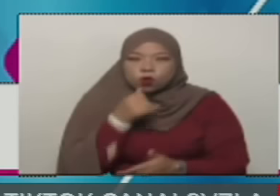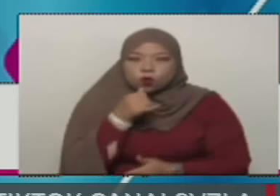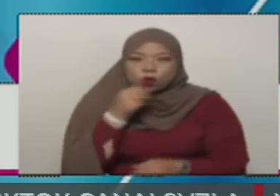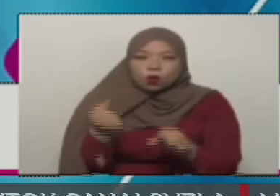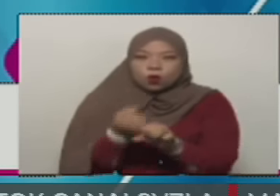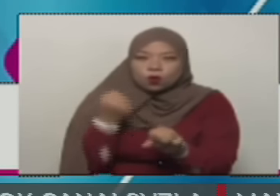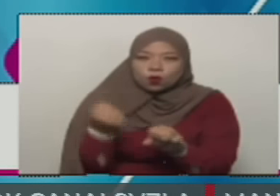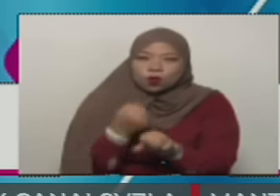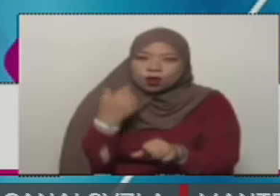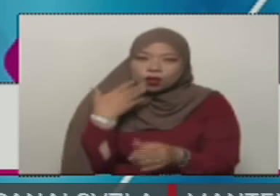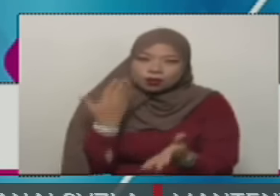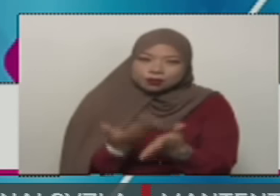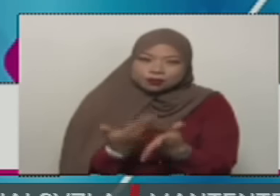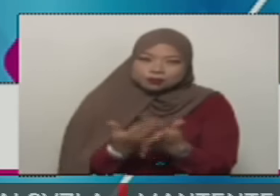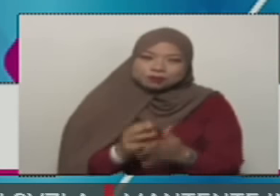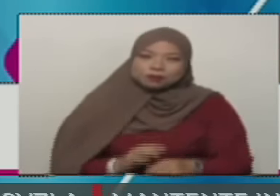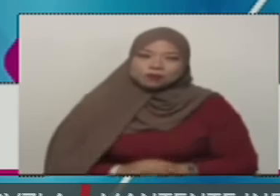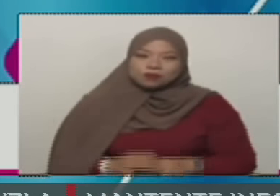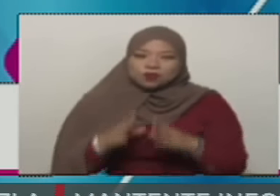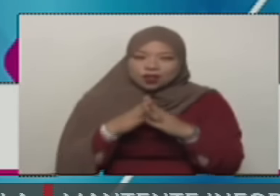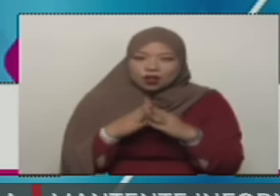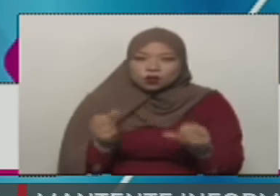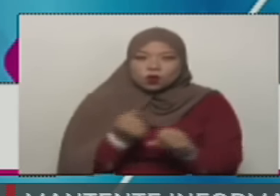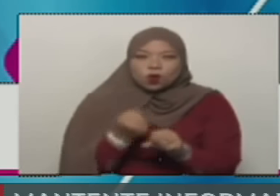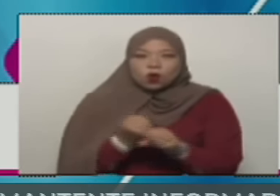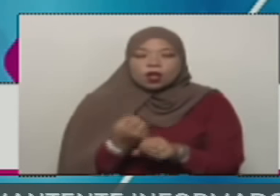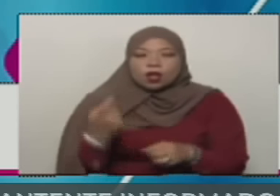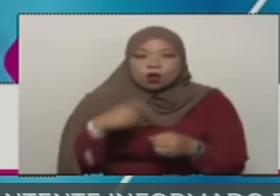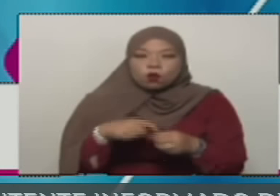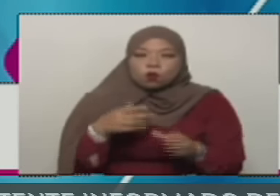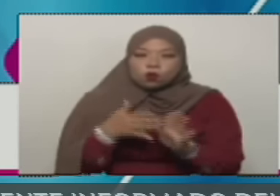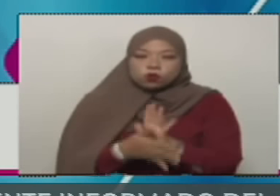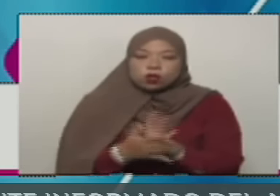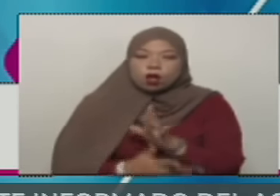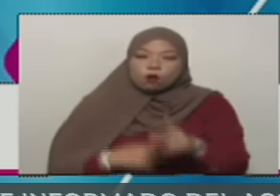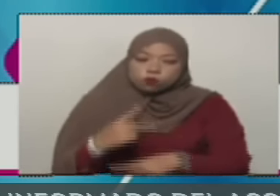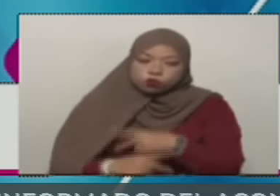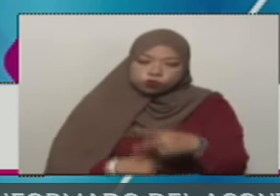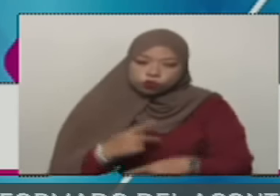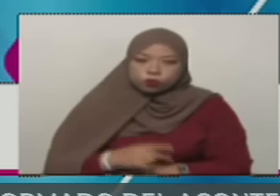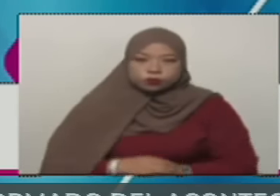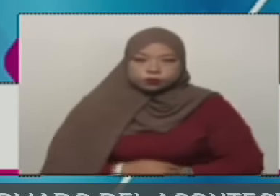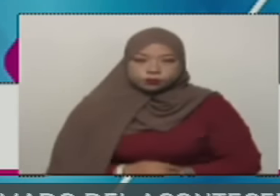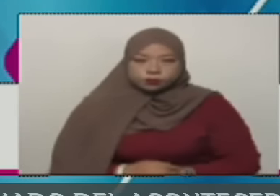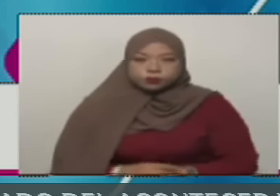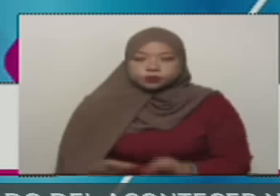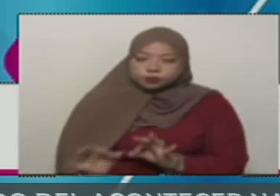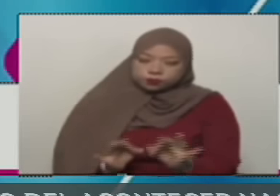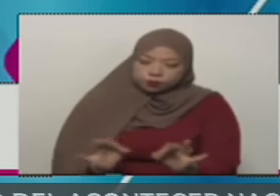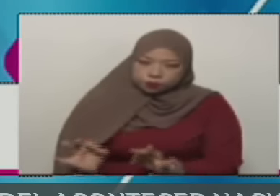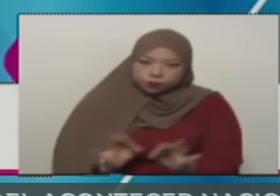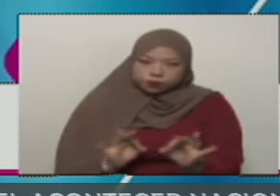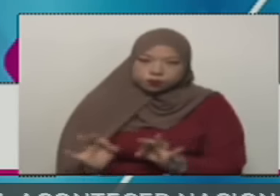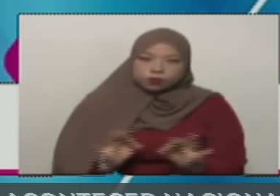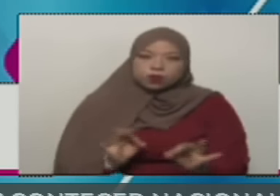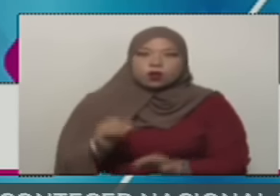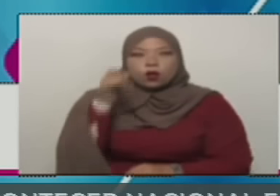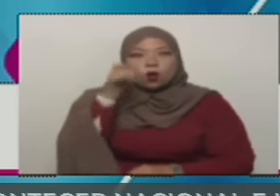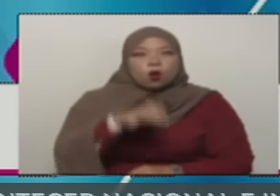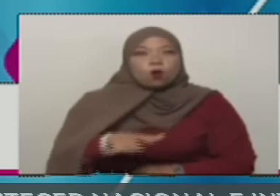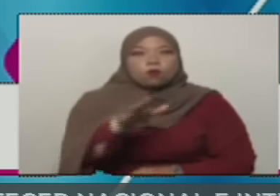ahí con todo lo que tiene la milicia, a producir, a preparar a nuestros